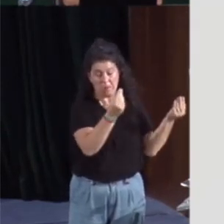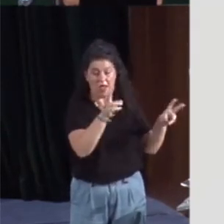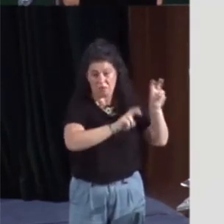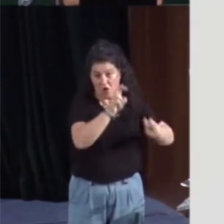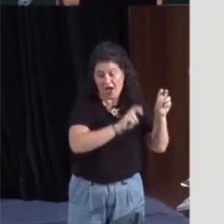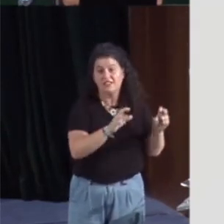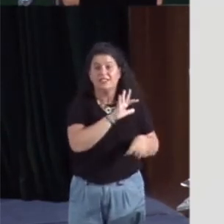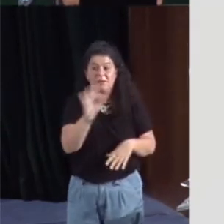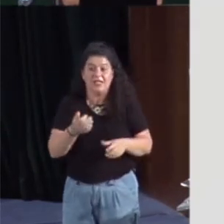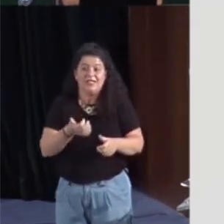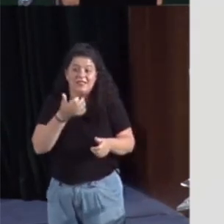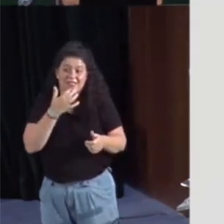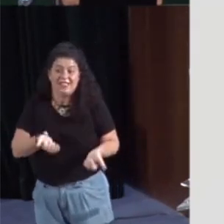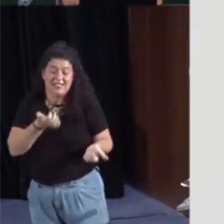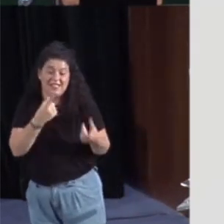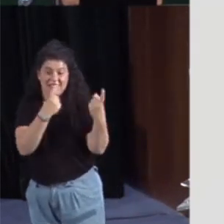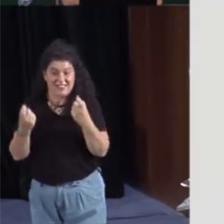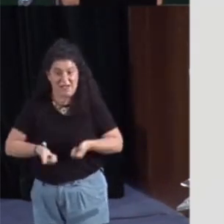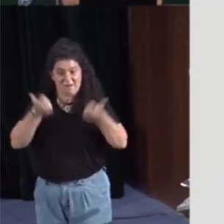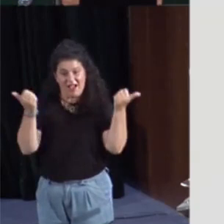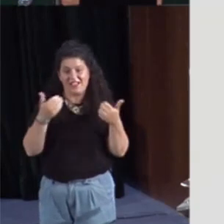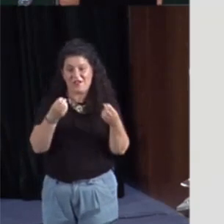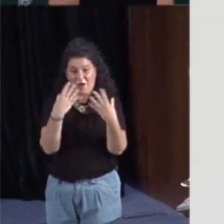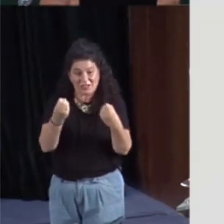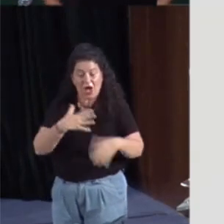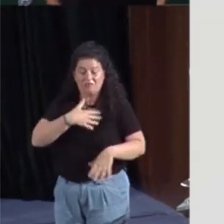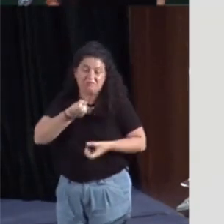tienen el contacto.